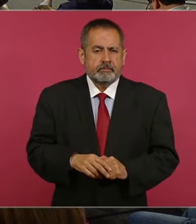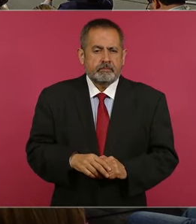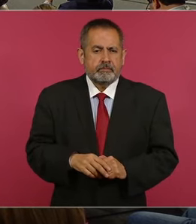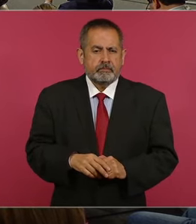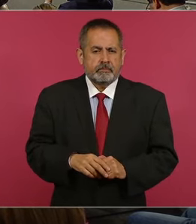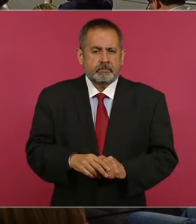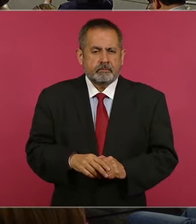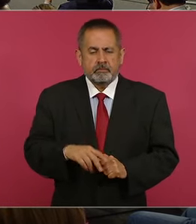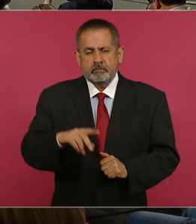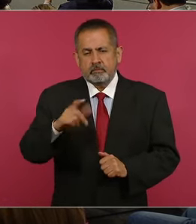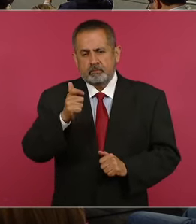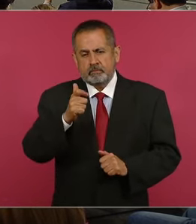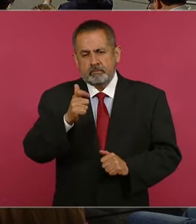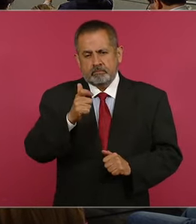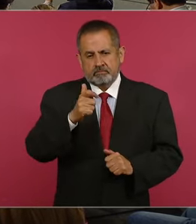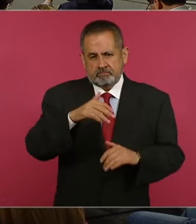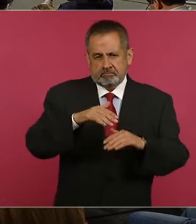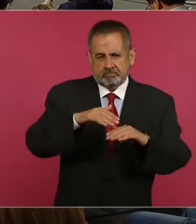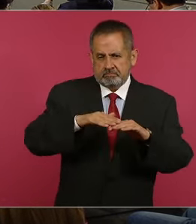y máximo.